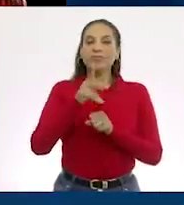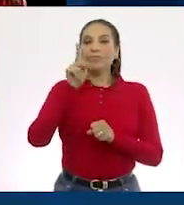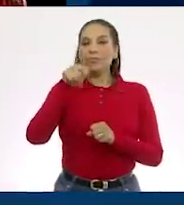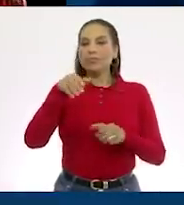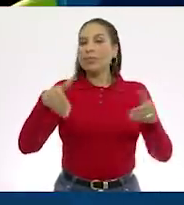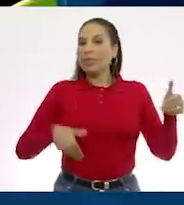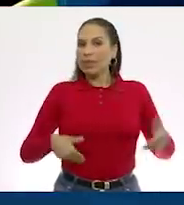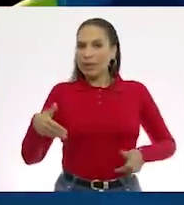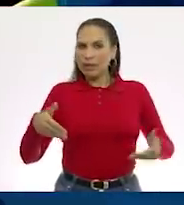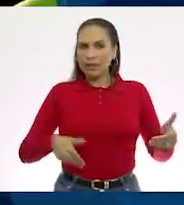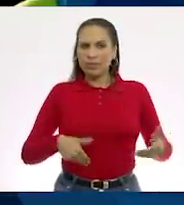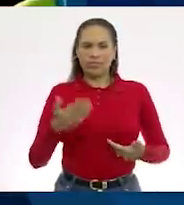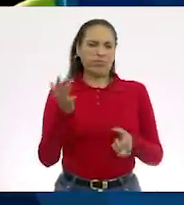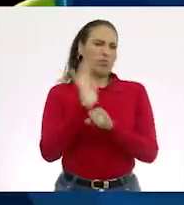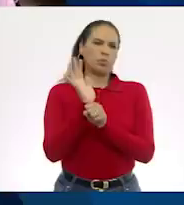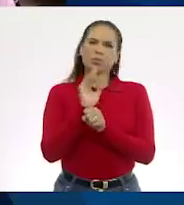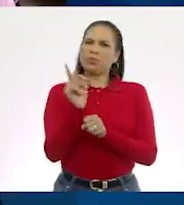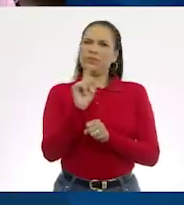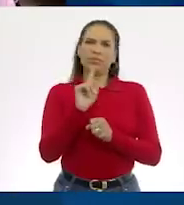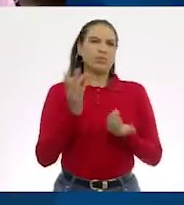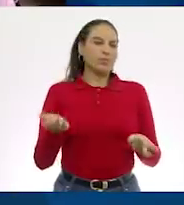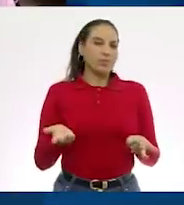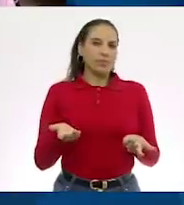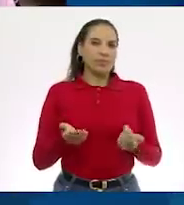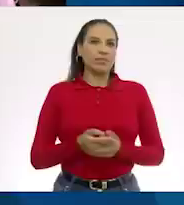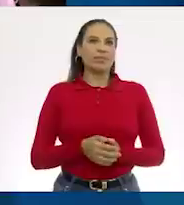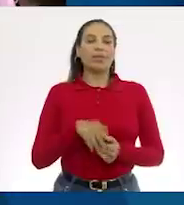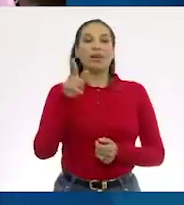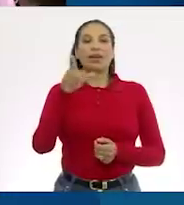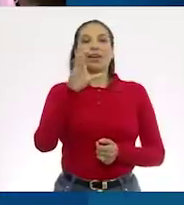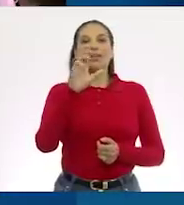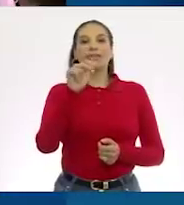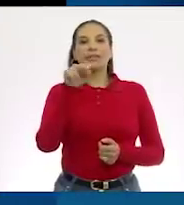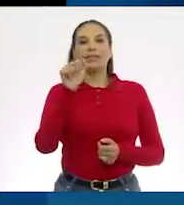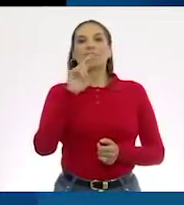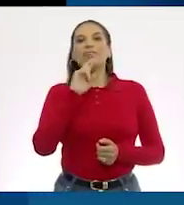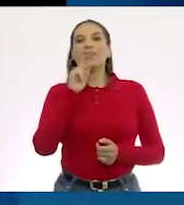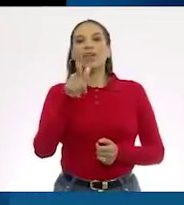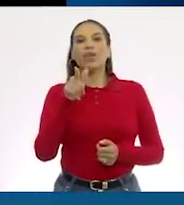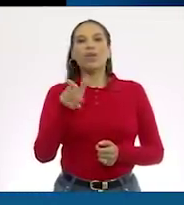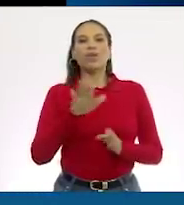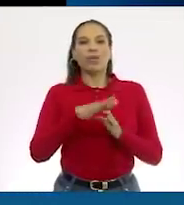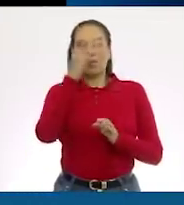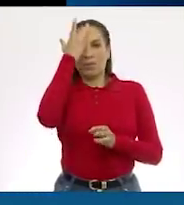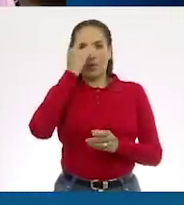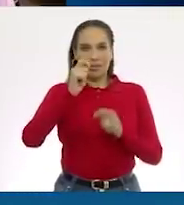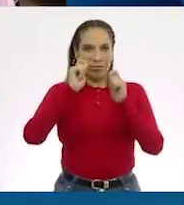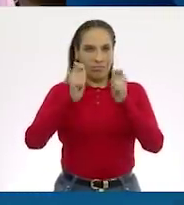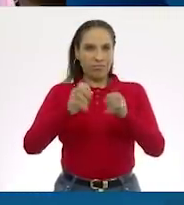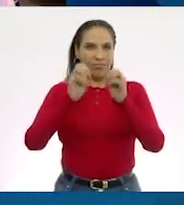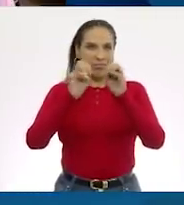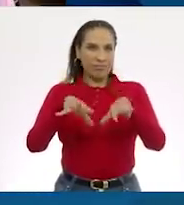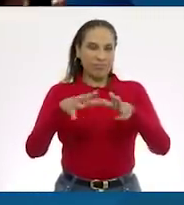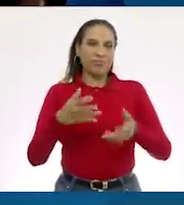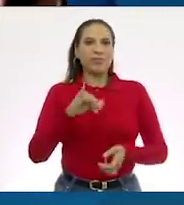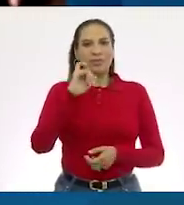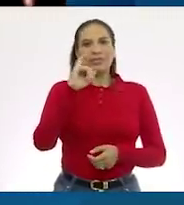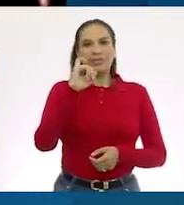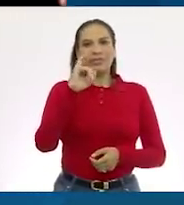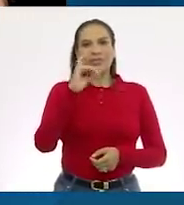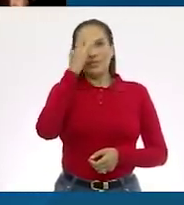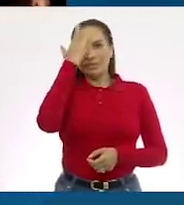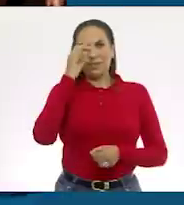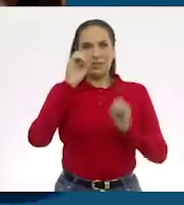una obra de teatro, no una película. Es más, a Cristina le puede quedar mejor el papel de la hechicera. Sí, es cierto, sí,